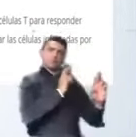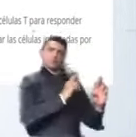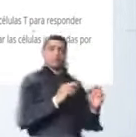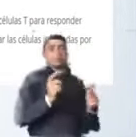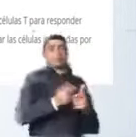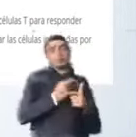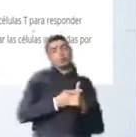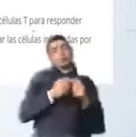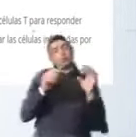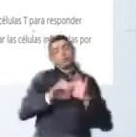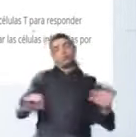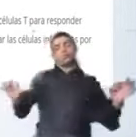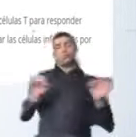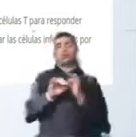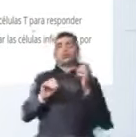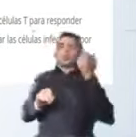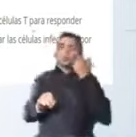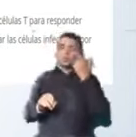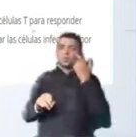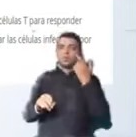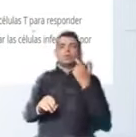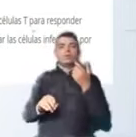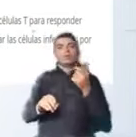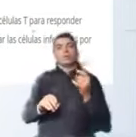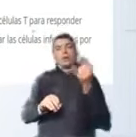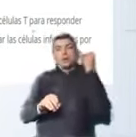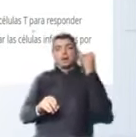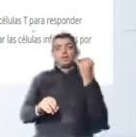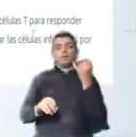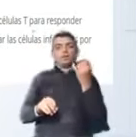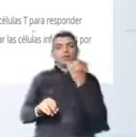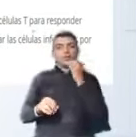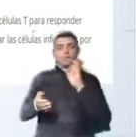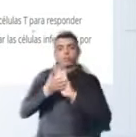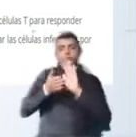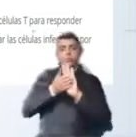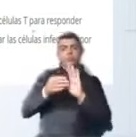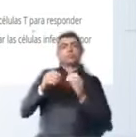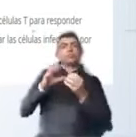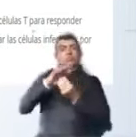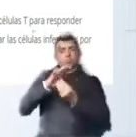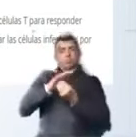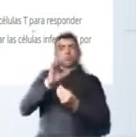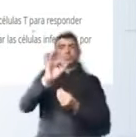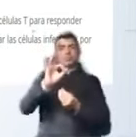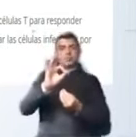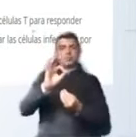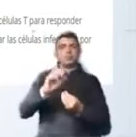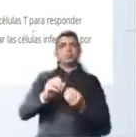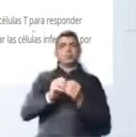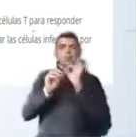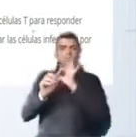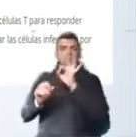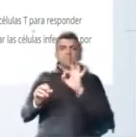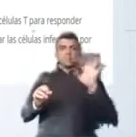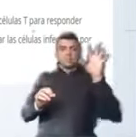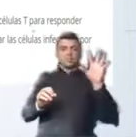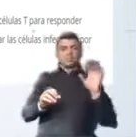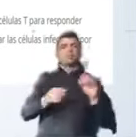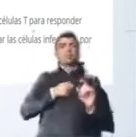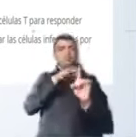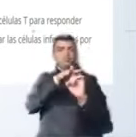tener en cuenta esto, porque sí hay evidencia de Ganoderma lucidum en infecciones virales.